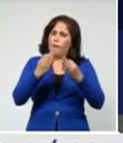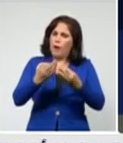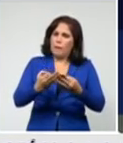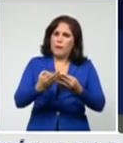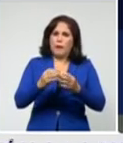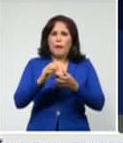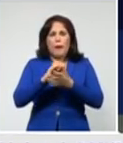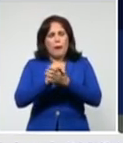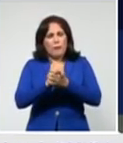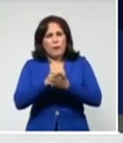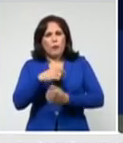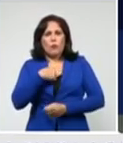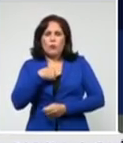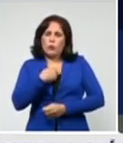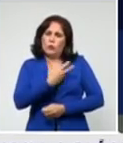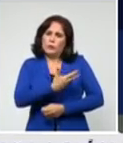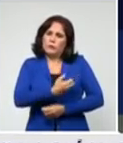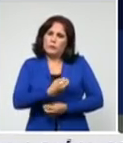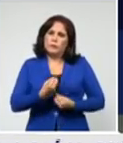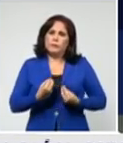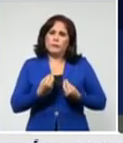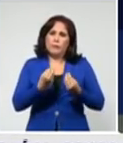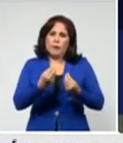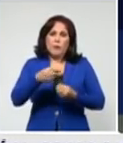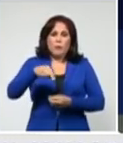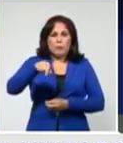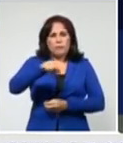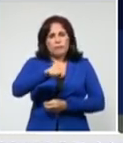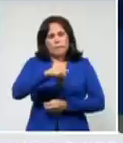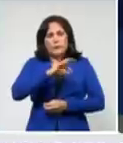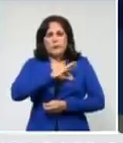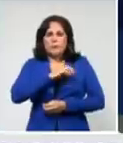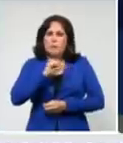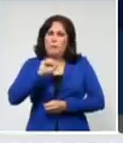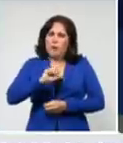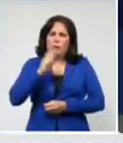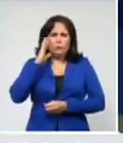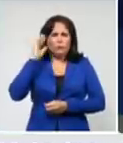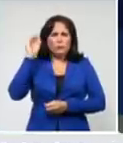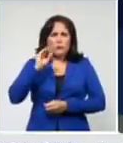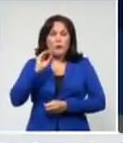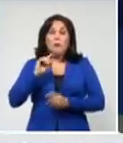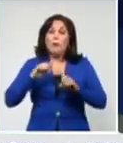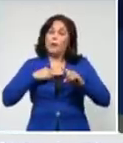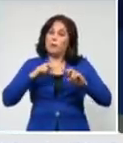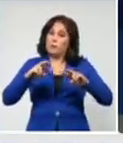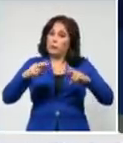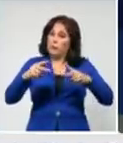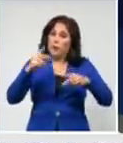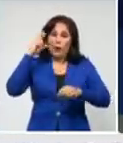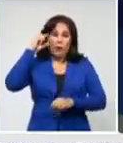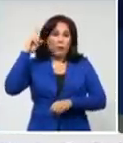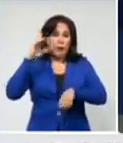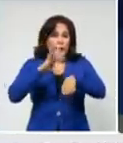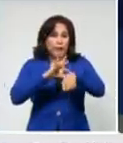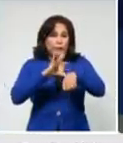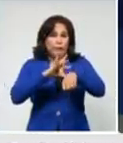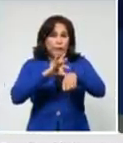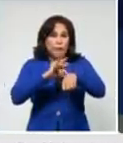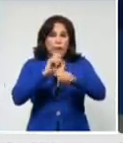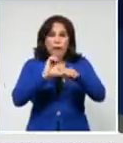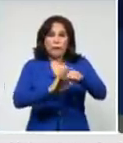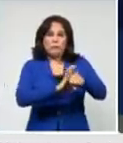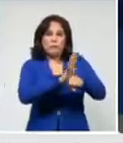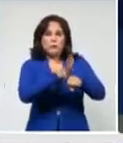y demás. Y reiteramos que es una enfermedad que tiene